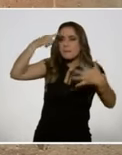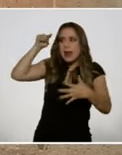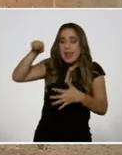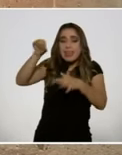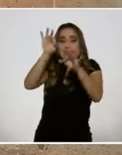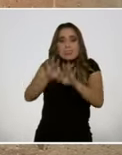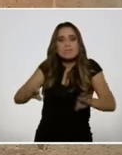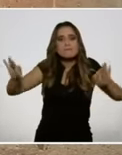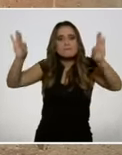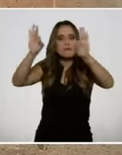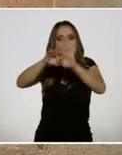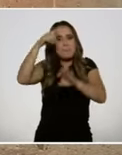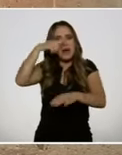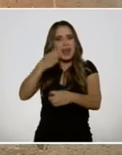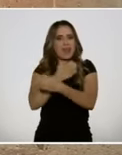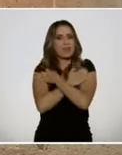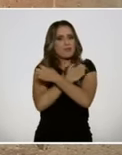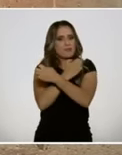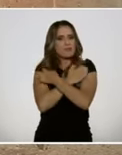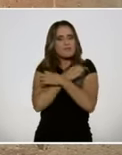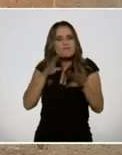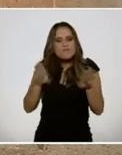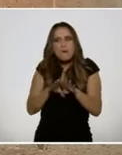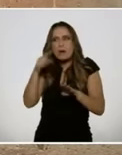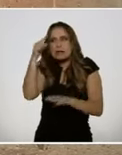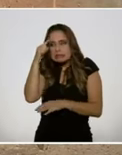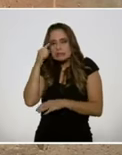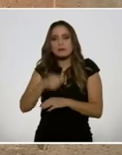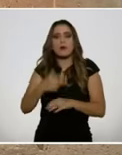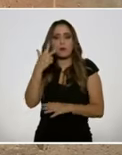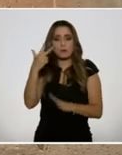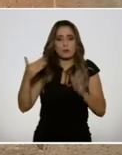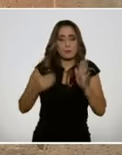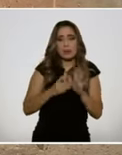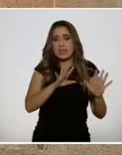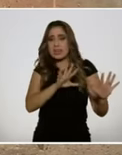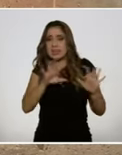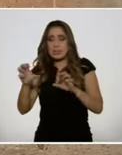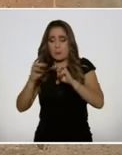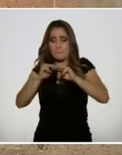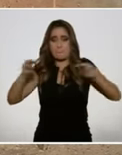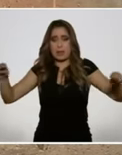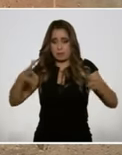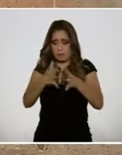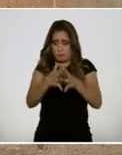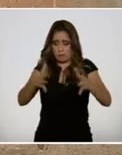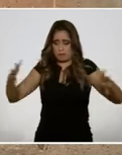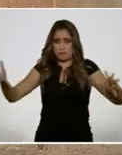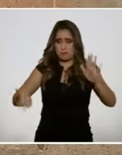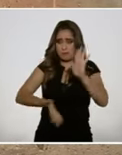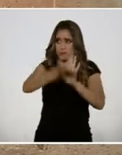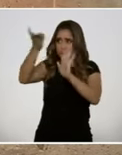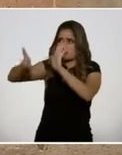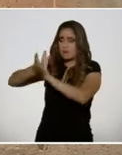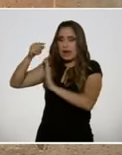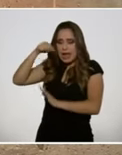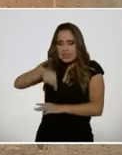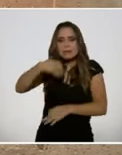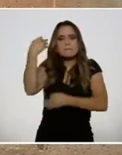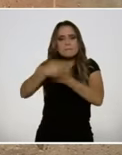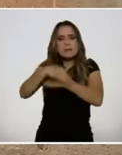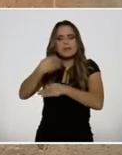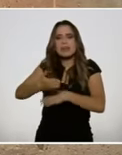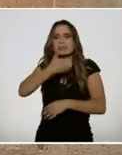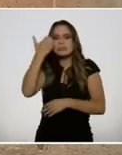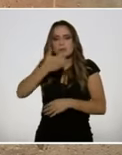emblema de la gran cruzada educativa. Estos 8.500 metros cuadrados debían dar cobijo temporal a la